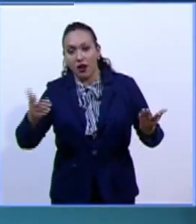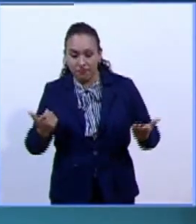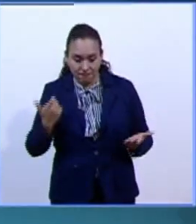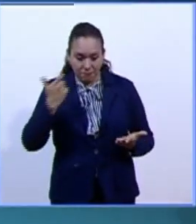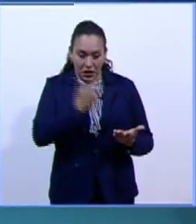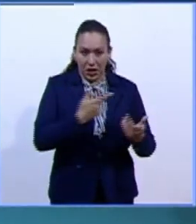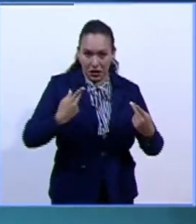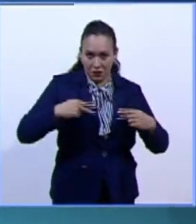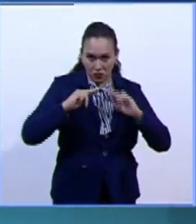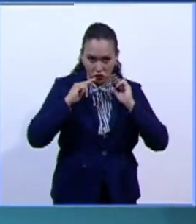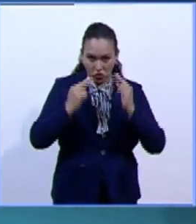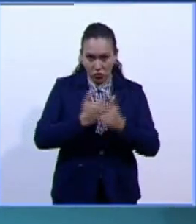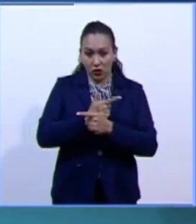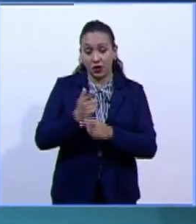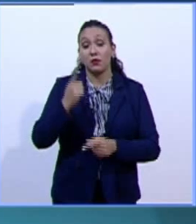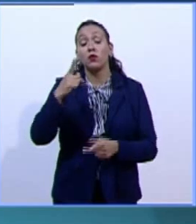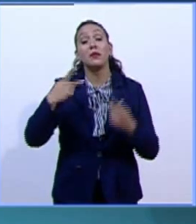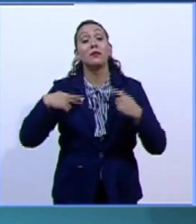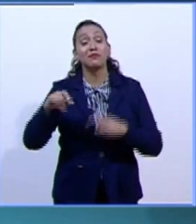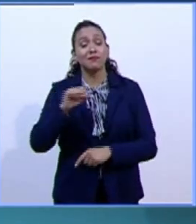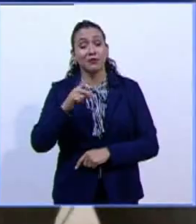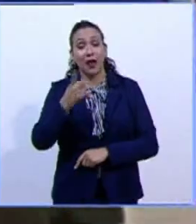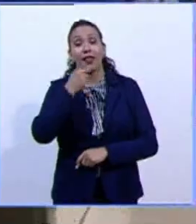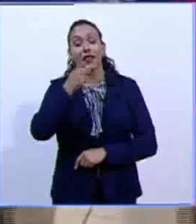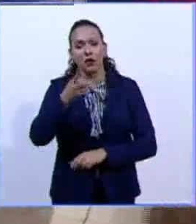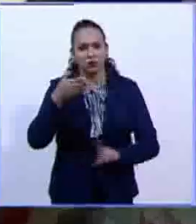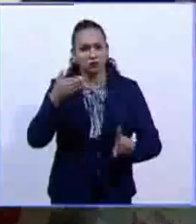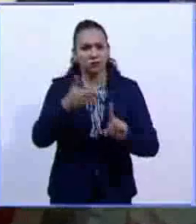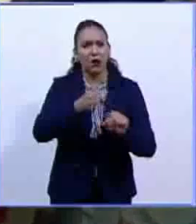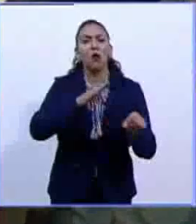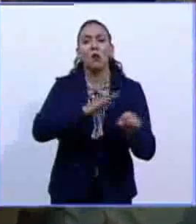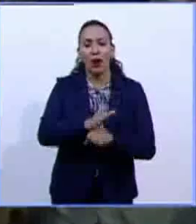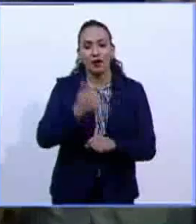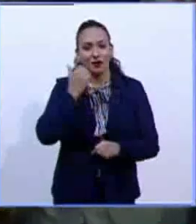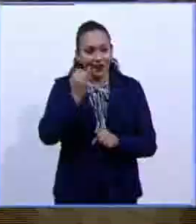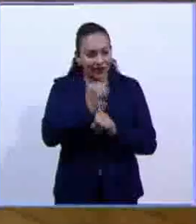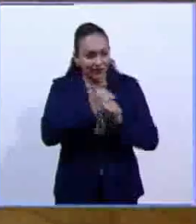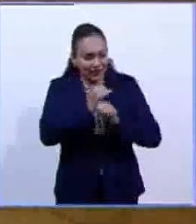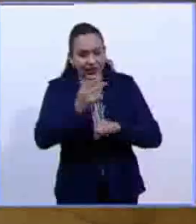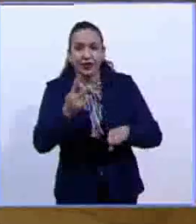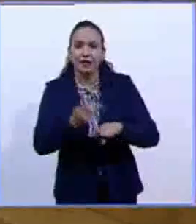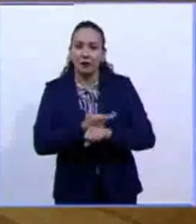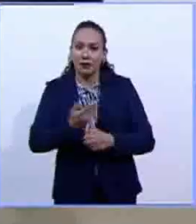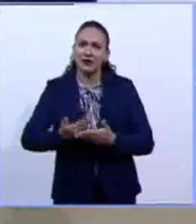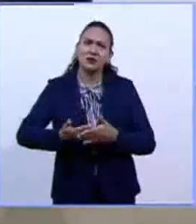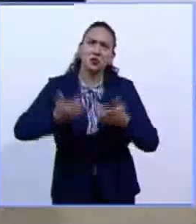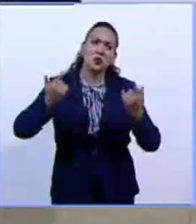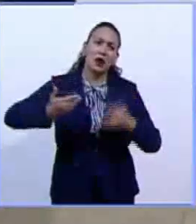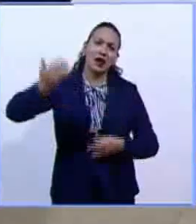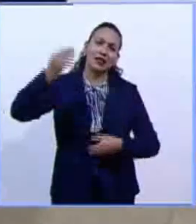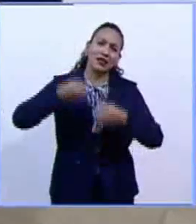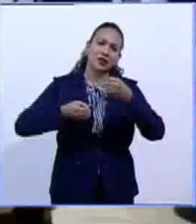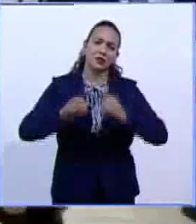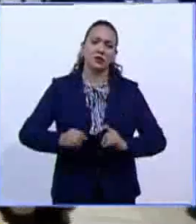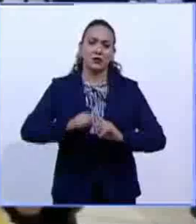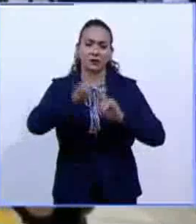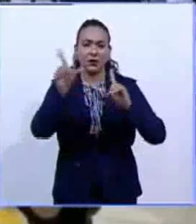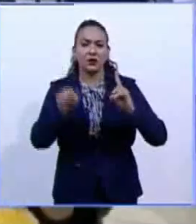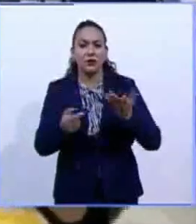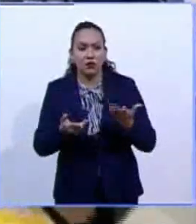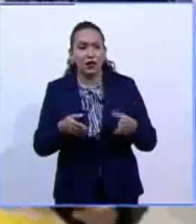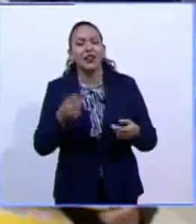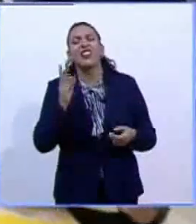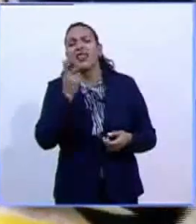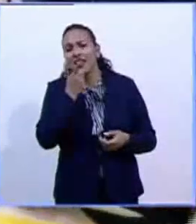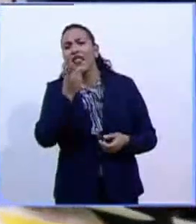es especialista en el ramo. El objetivo, se indica, es analizar los precedentes de la Suprema Corte que transforman la interpretación del derecho a